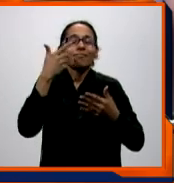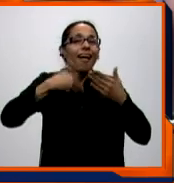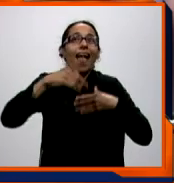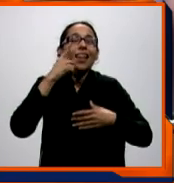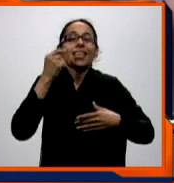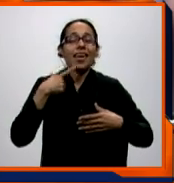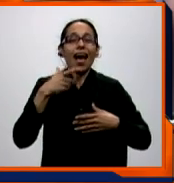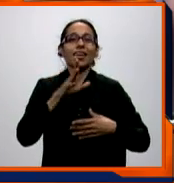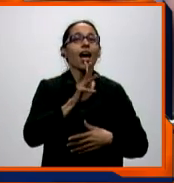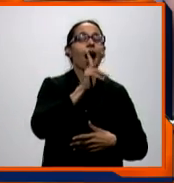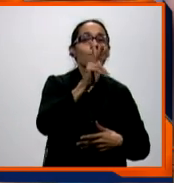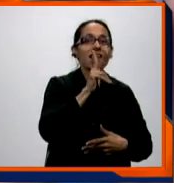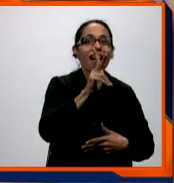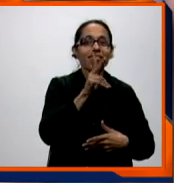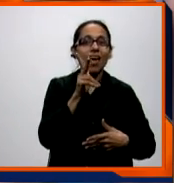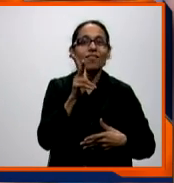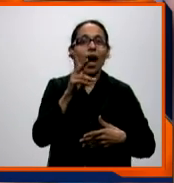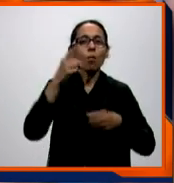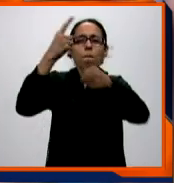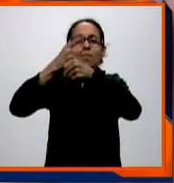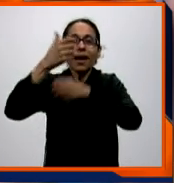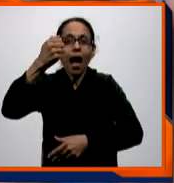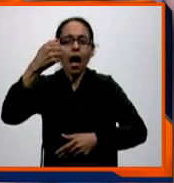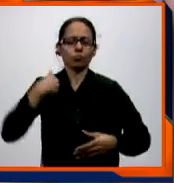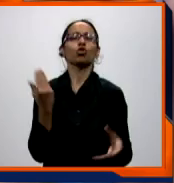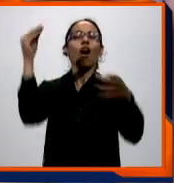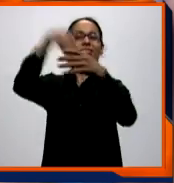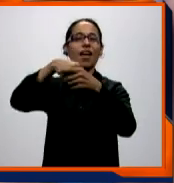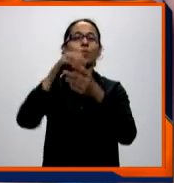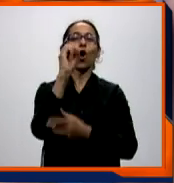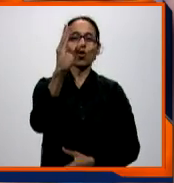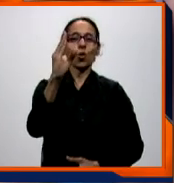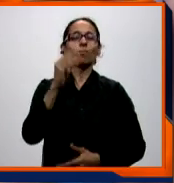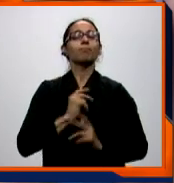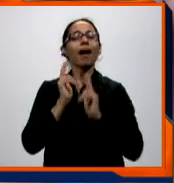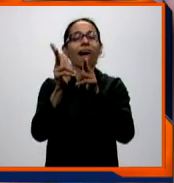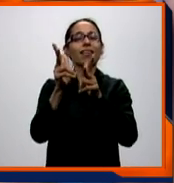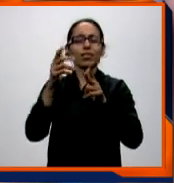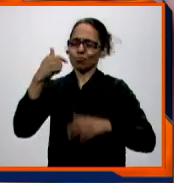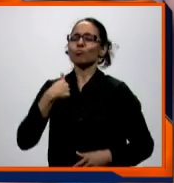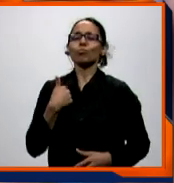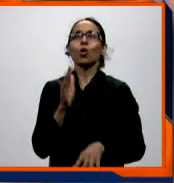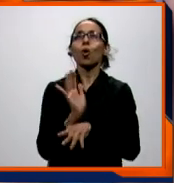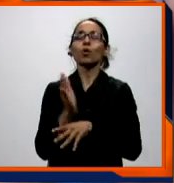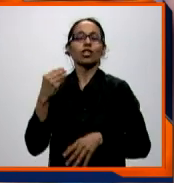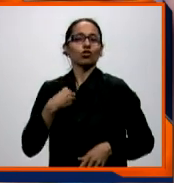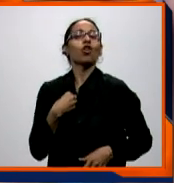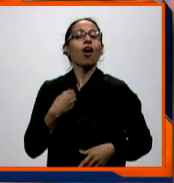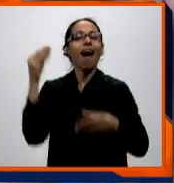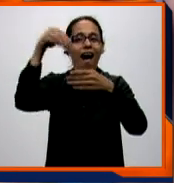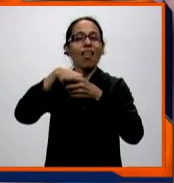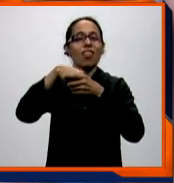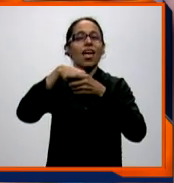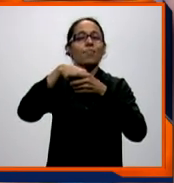primera, yo estar dentro del club para decidir, yo jugué en primera con Almirante Brown y debutamos los